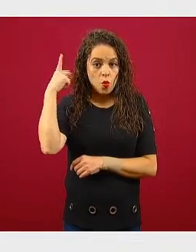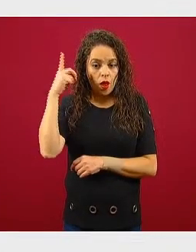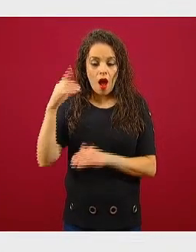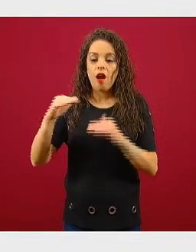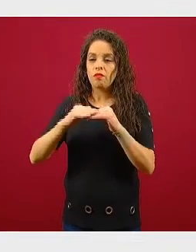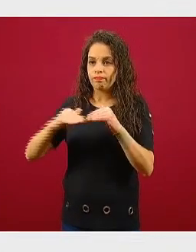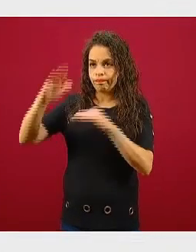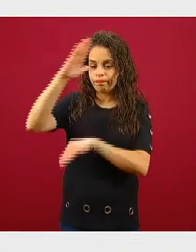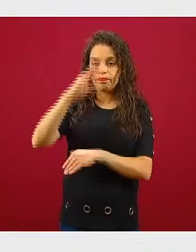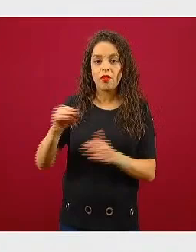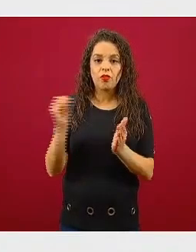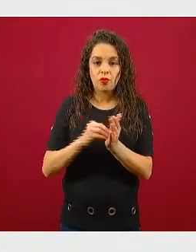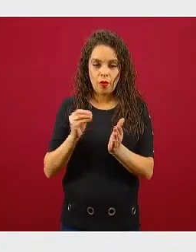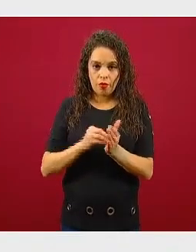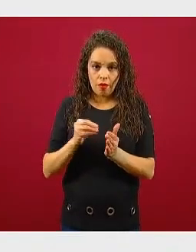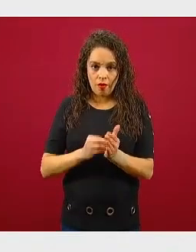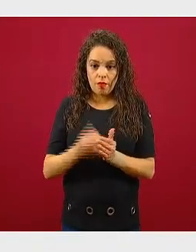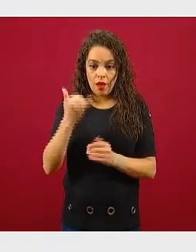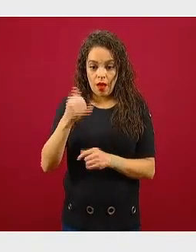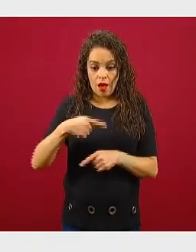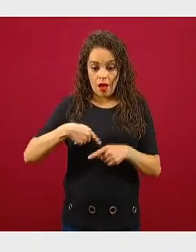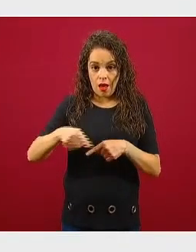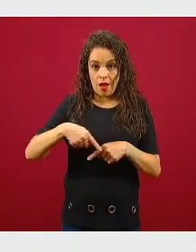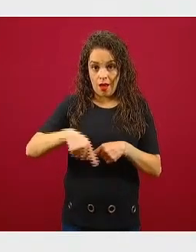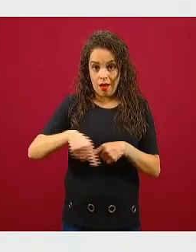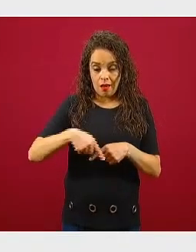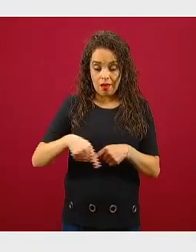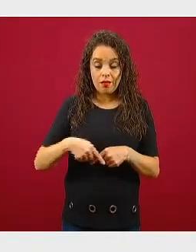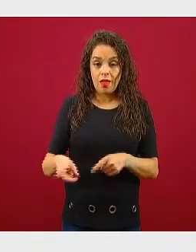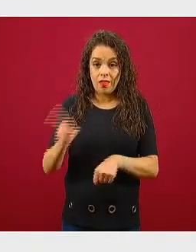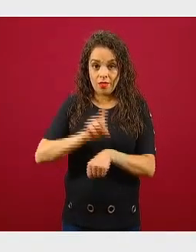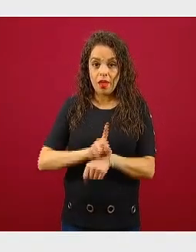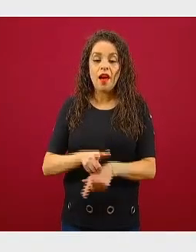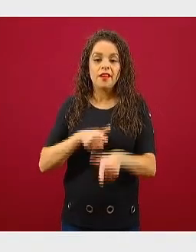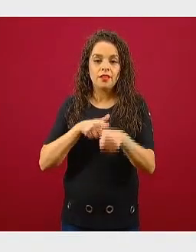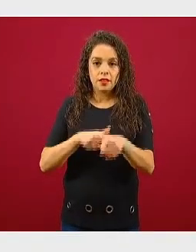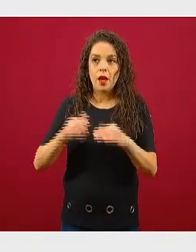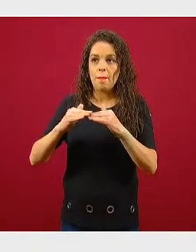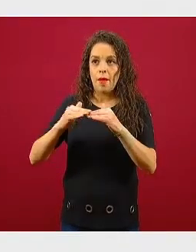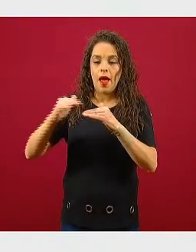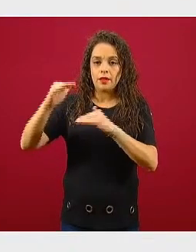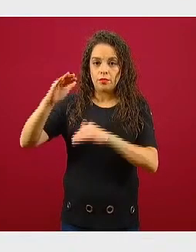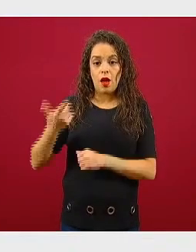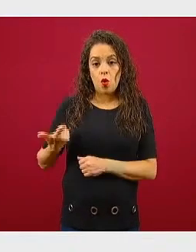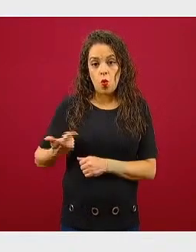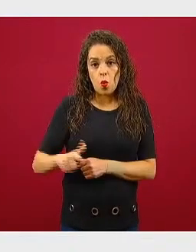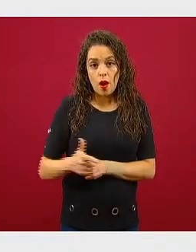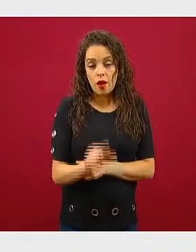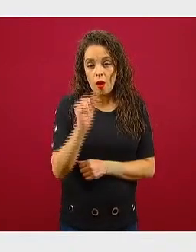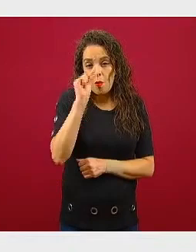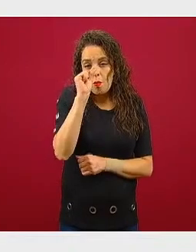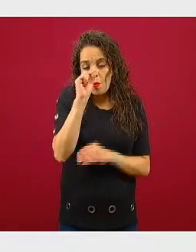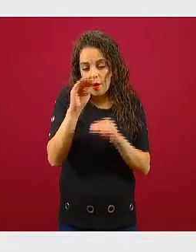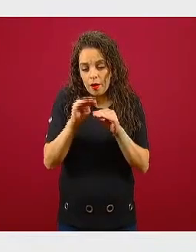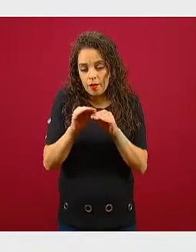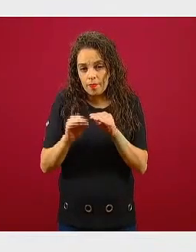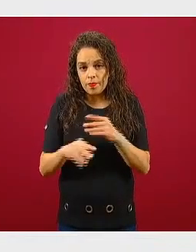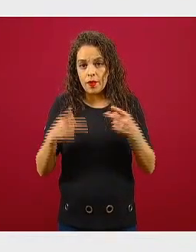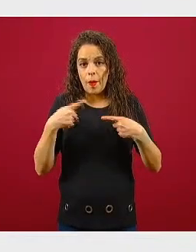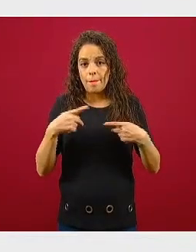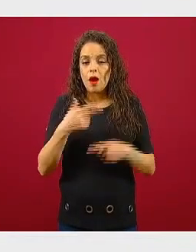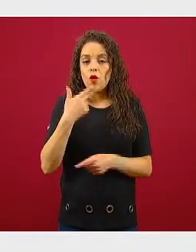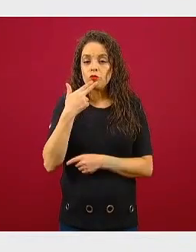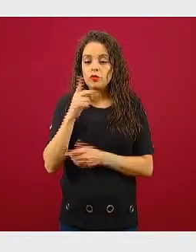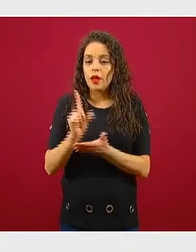y con un crecimiento en últimos días, Guanajuato descendiendo un poco los usuarios de Twitter,